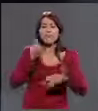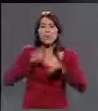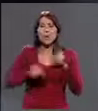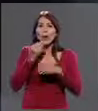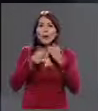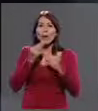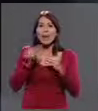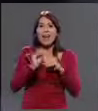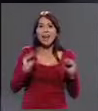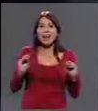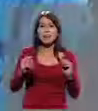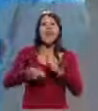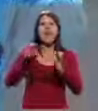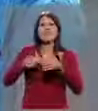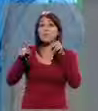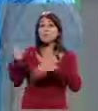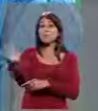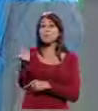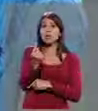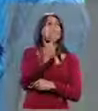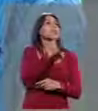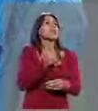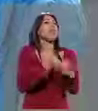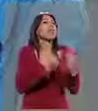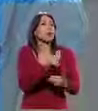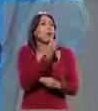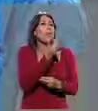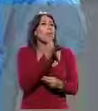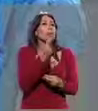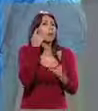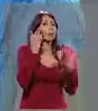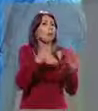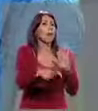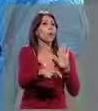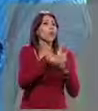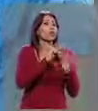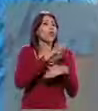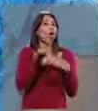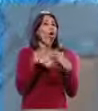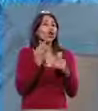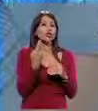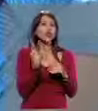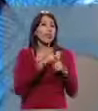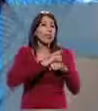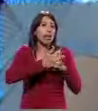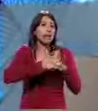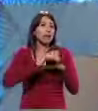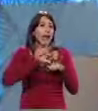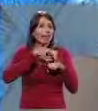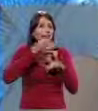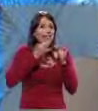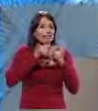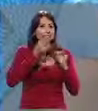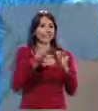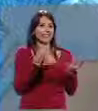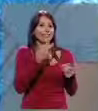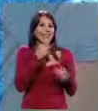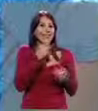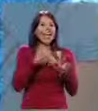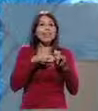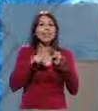consulta y le dicen a uno dígame qué comer porque ya me prohibieron todo o sea solo puedo comer lechuga entonces eh